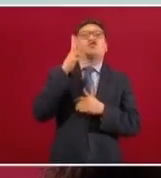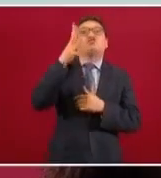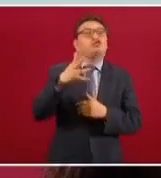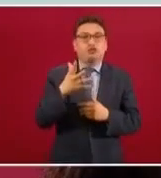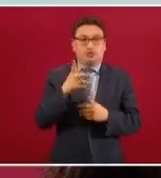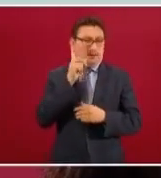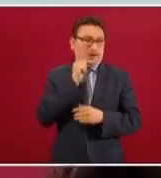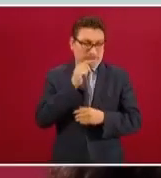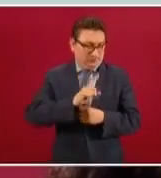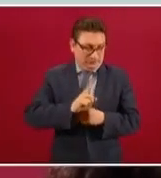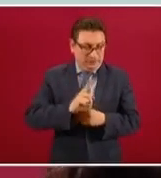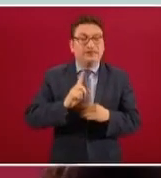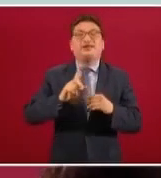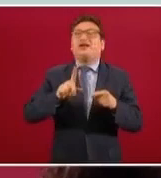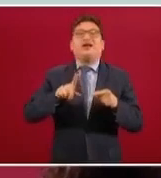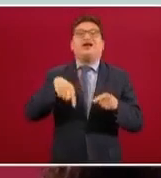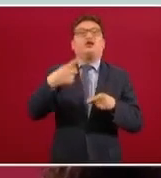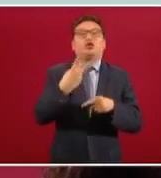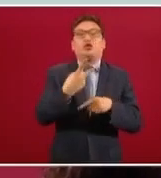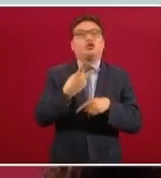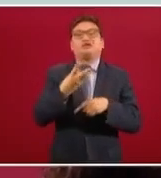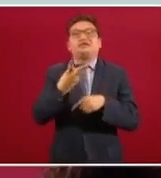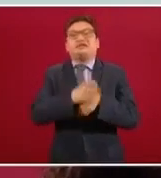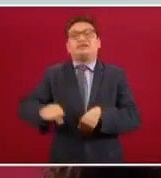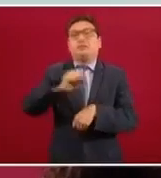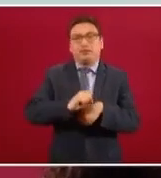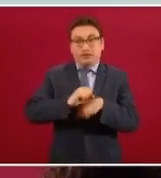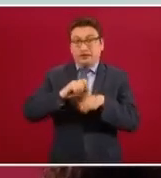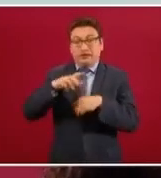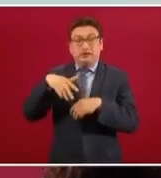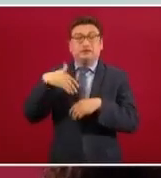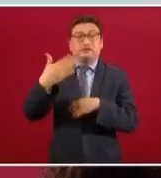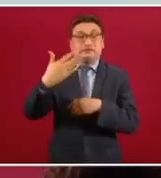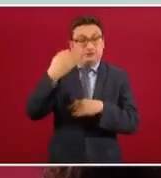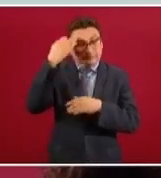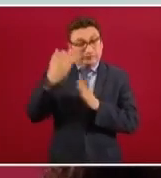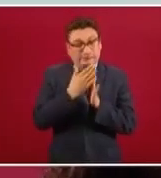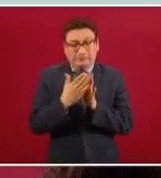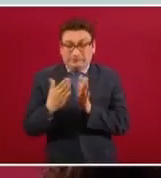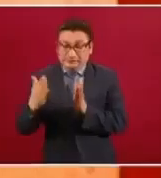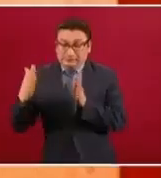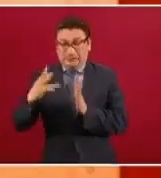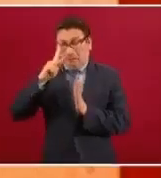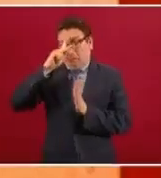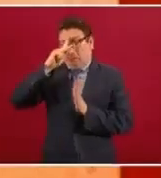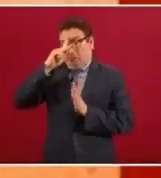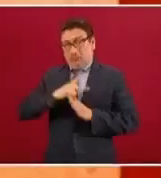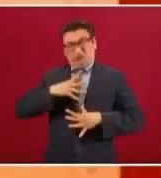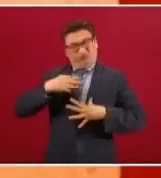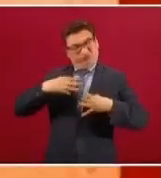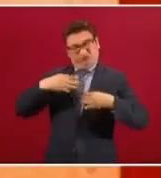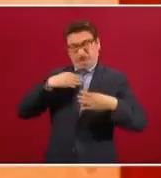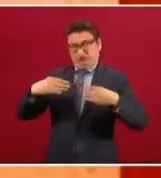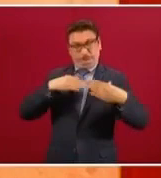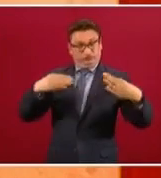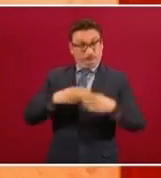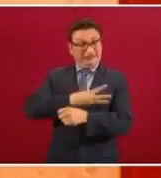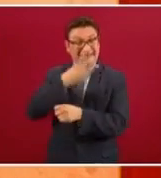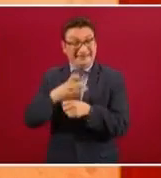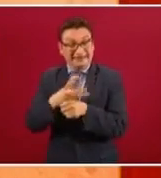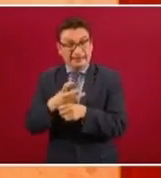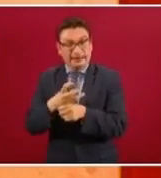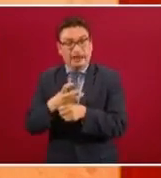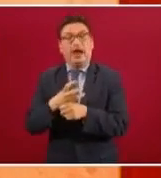no exactamente mañana, en 2 o 3 semanas, cuando tengamos una fase más intensa de transmisión, que va a ser la fase 3,